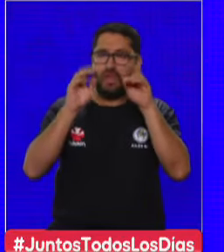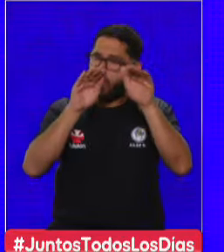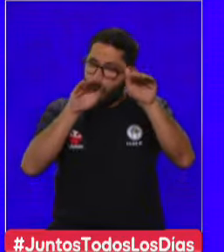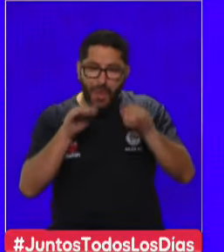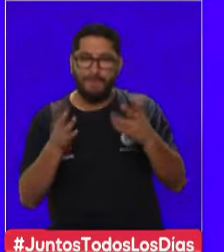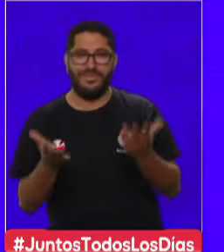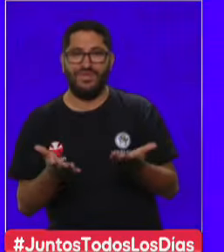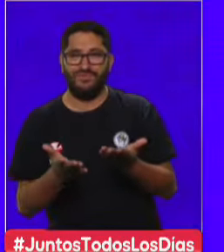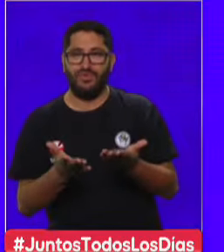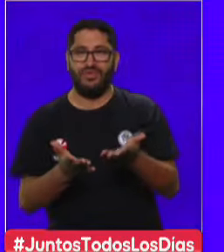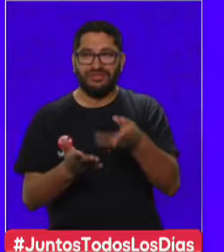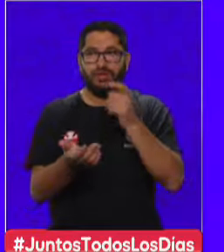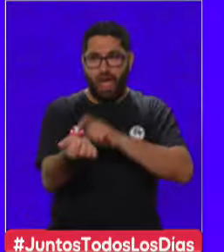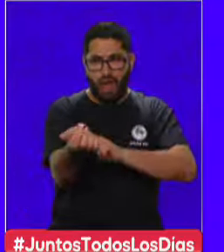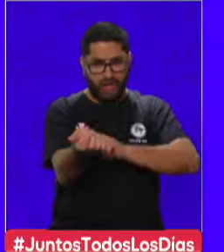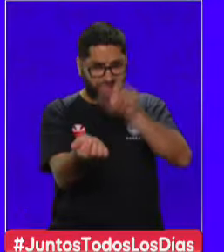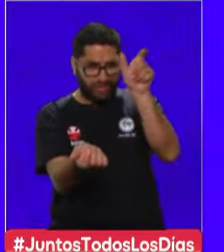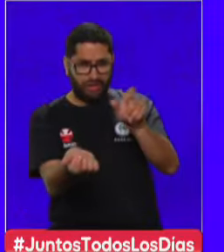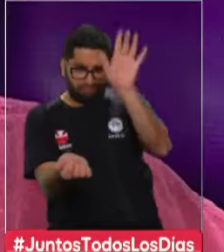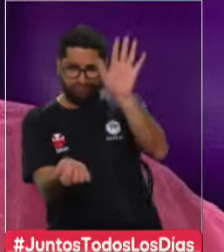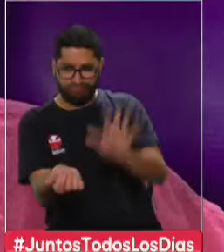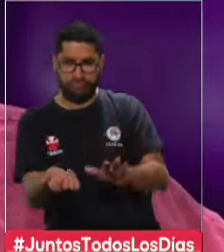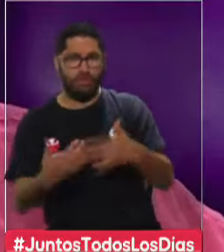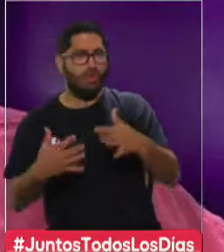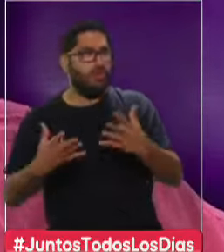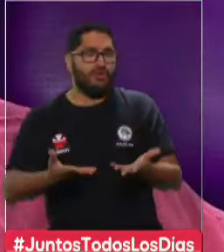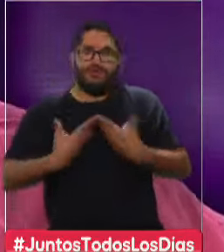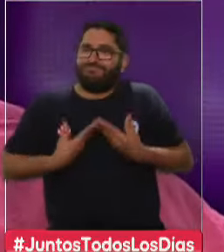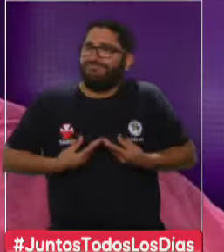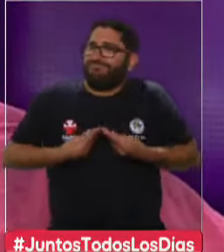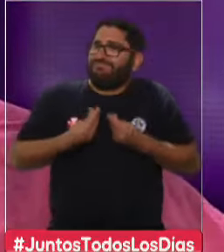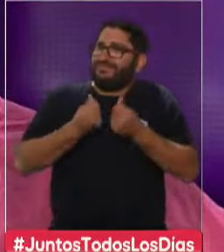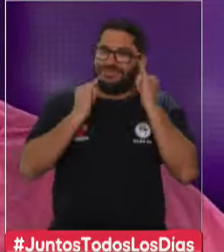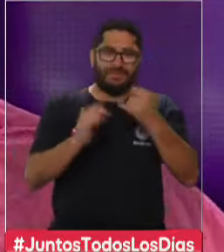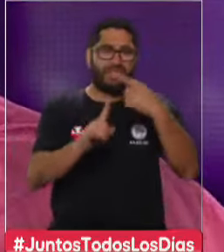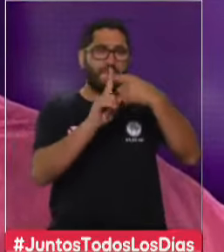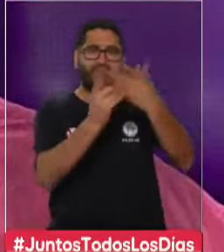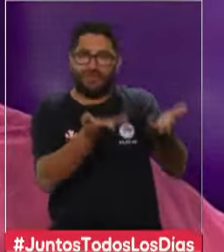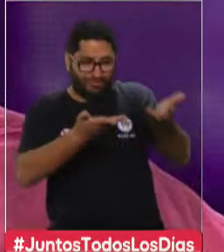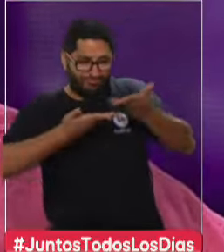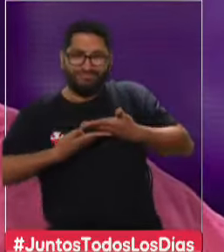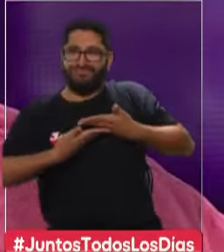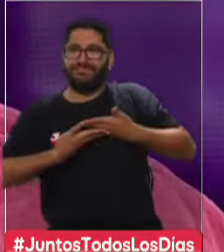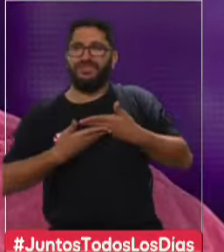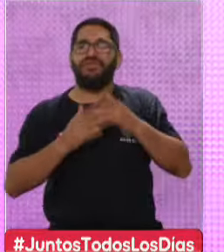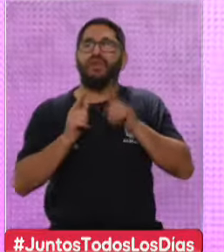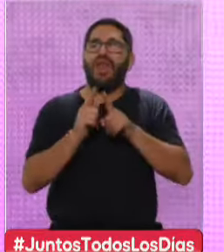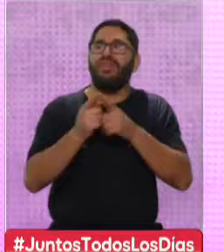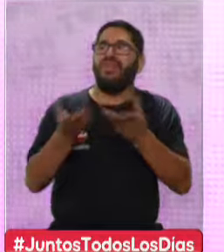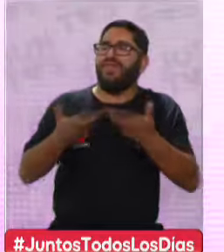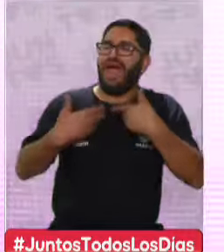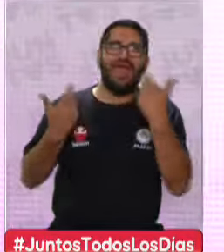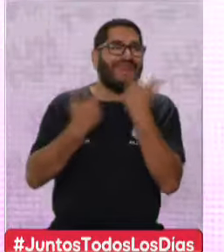carácter, su carisma, que me saca siempre adelante, no sé, haciéndome reír, cosas así.